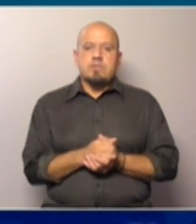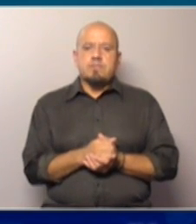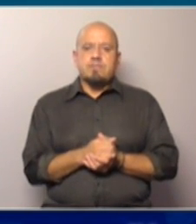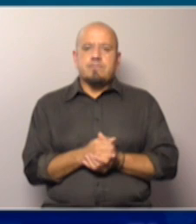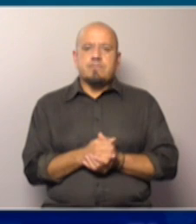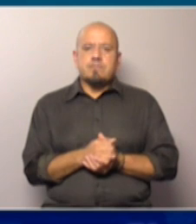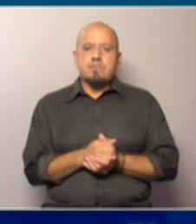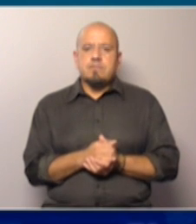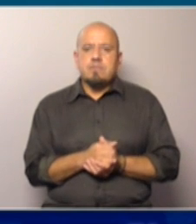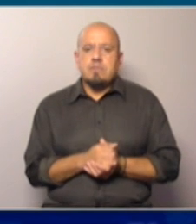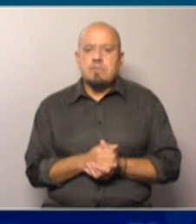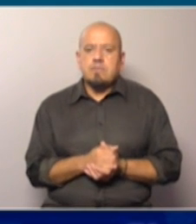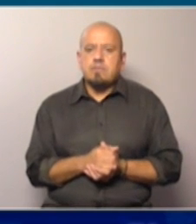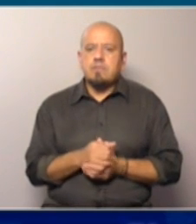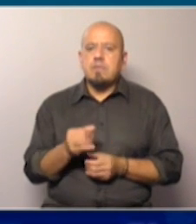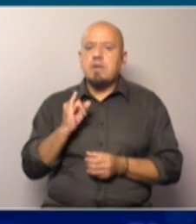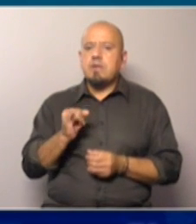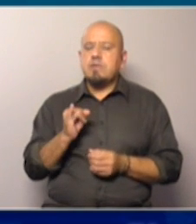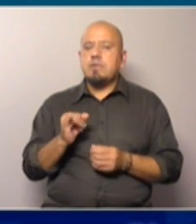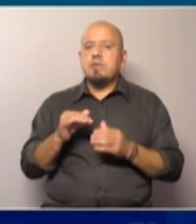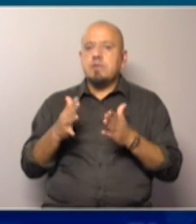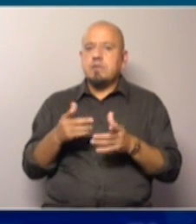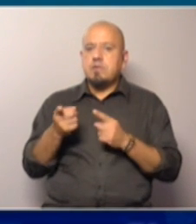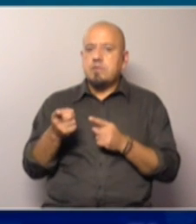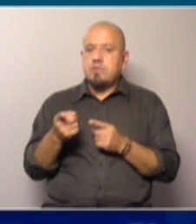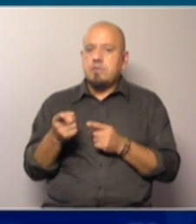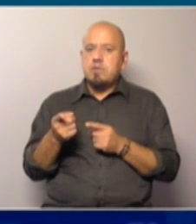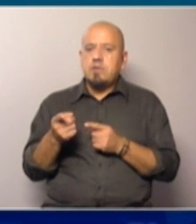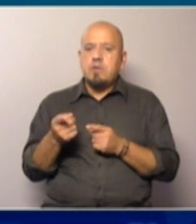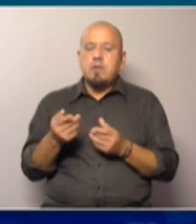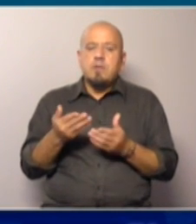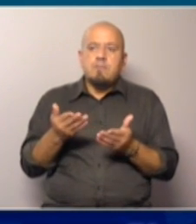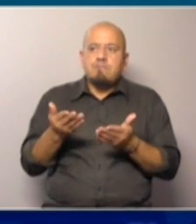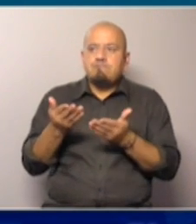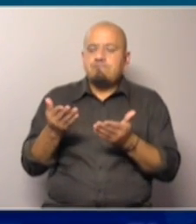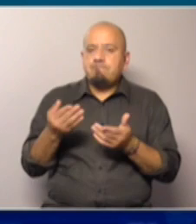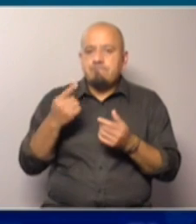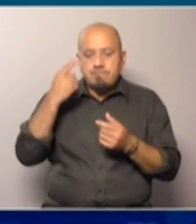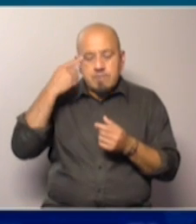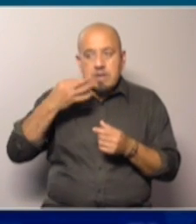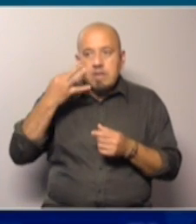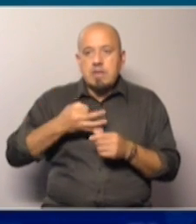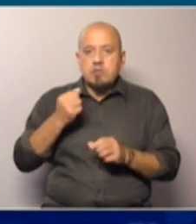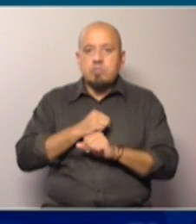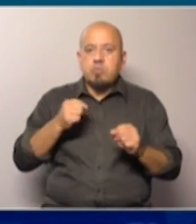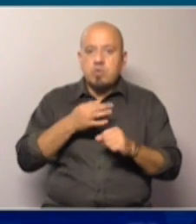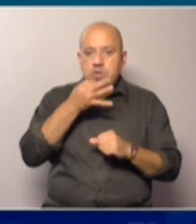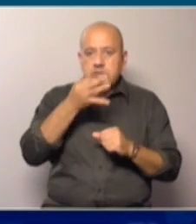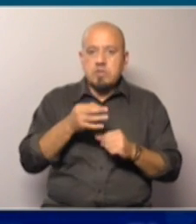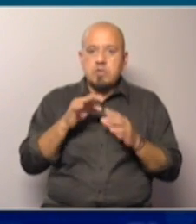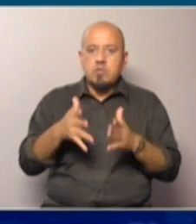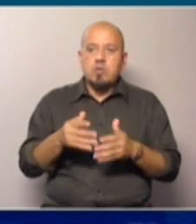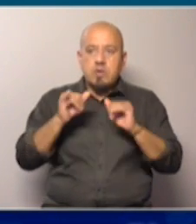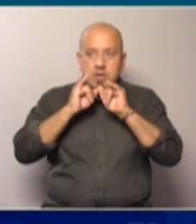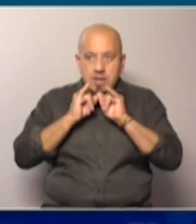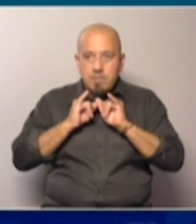Sí, efectivamente, es muy pertinente ese comentario. En realidad, uno podría decir, con el tipo de